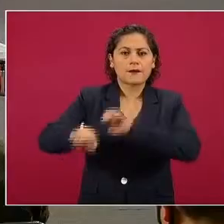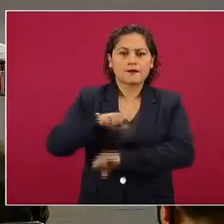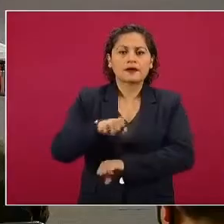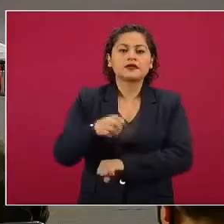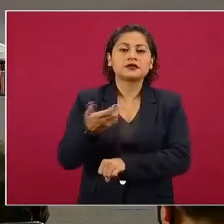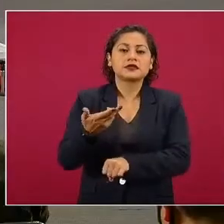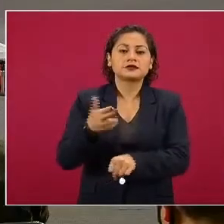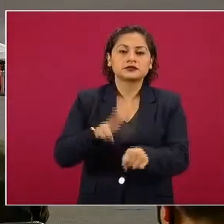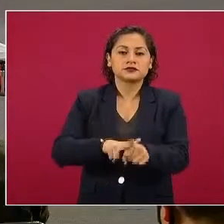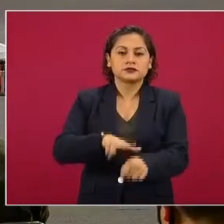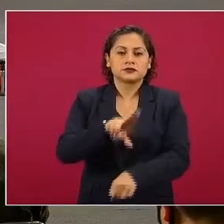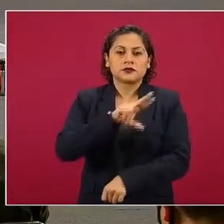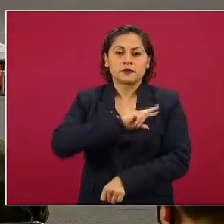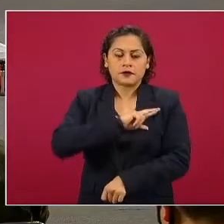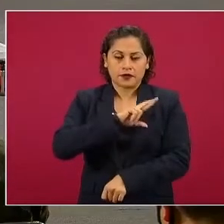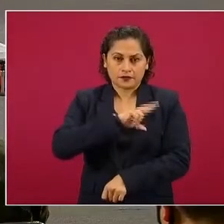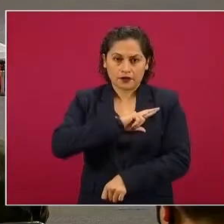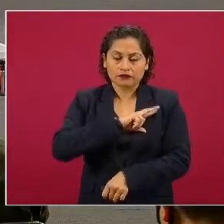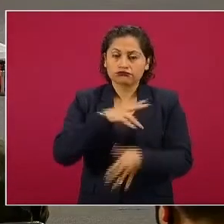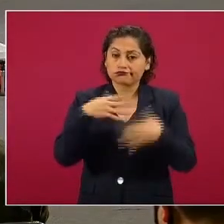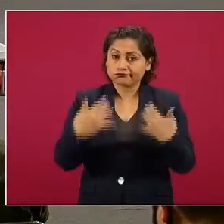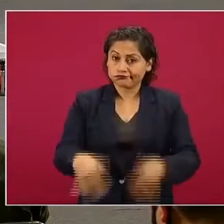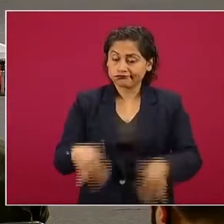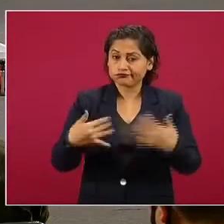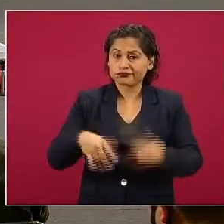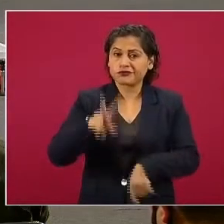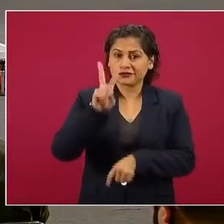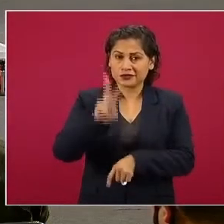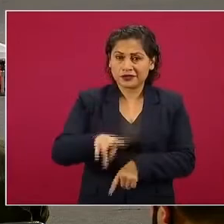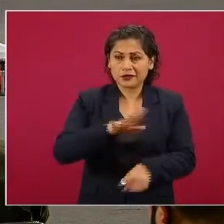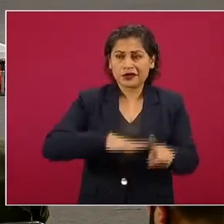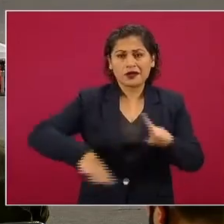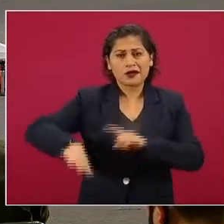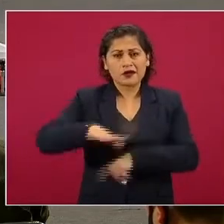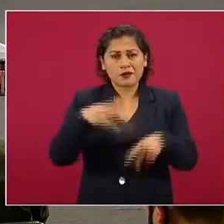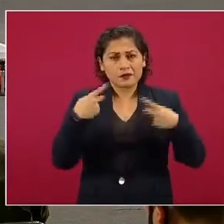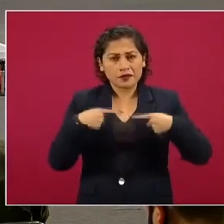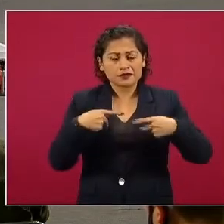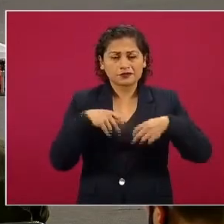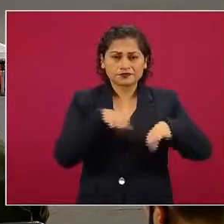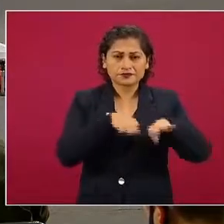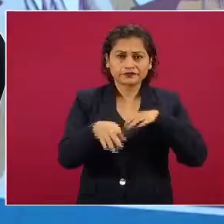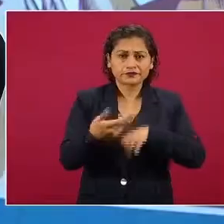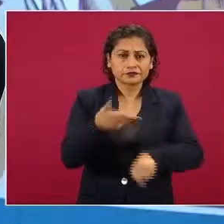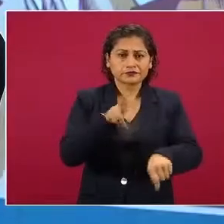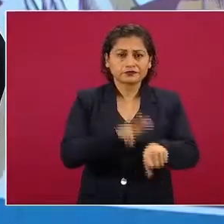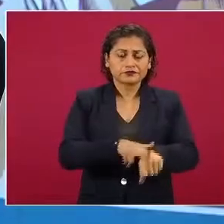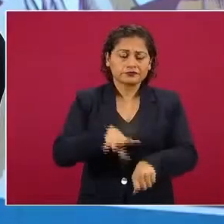Ha sido heroico el trabajo de médicos, de enfermeras,